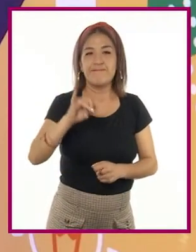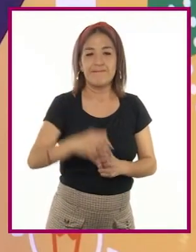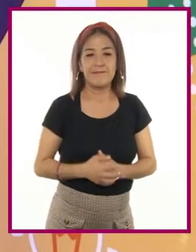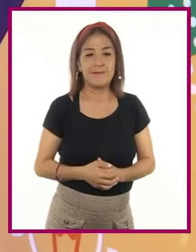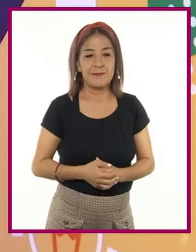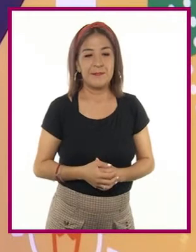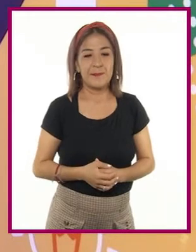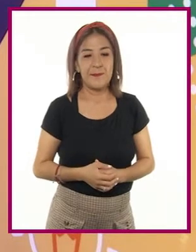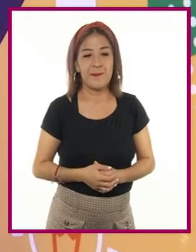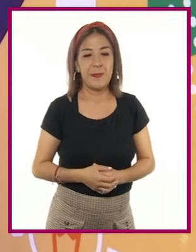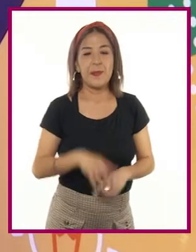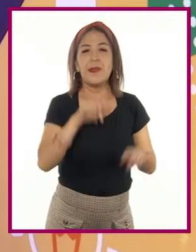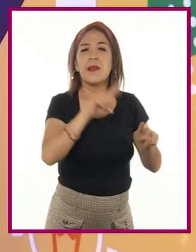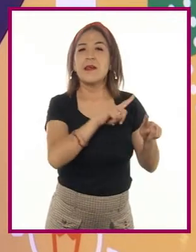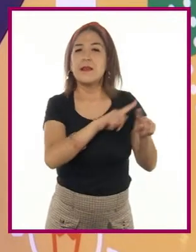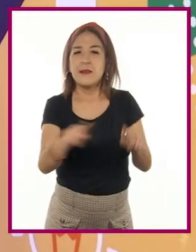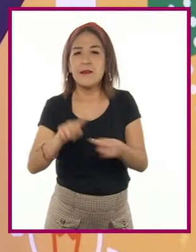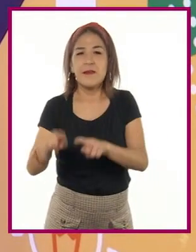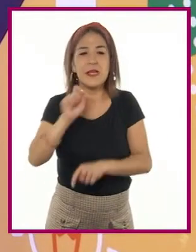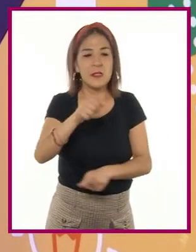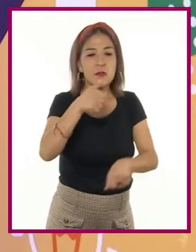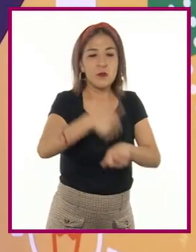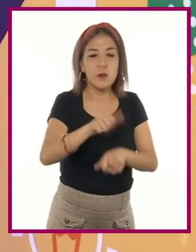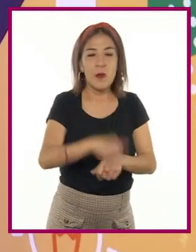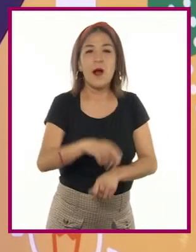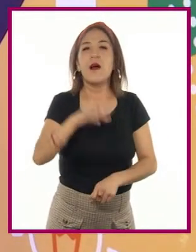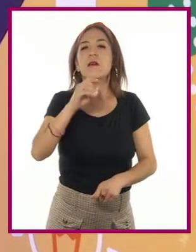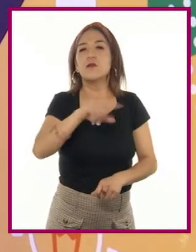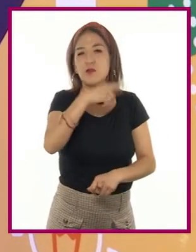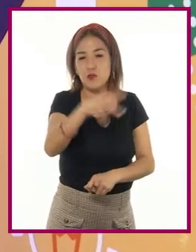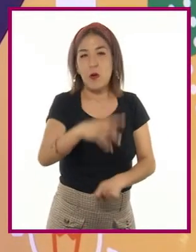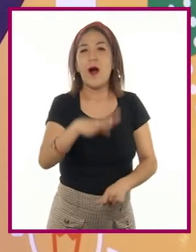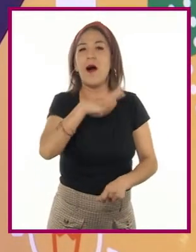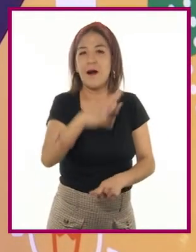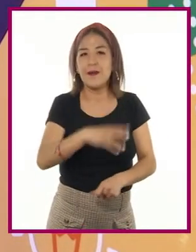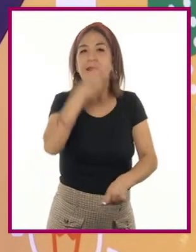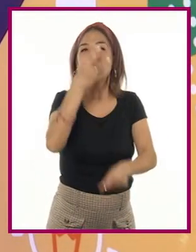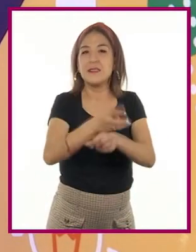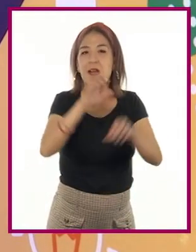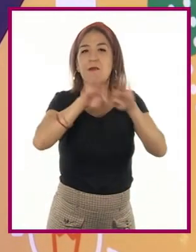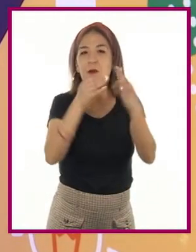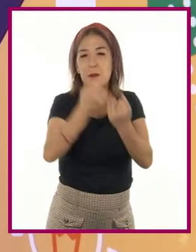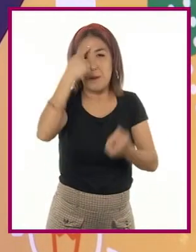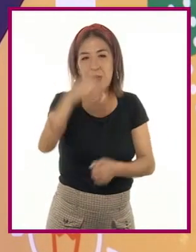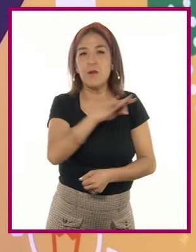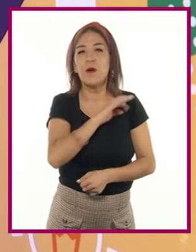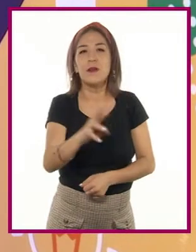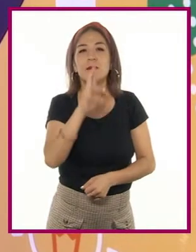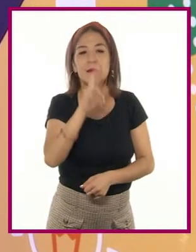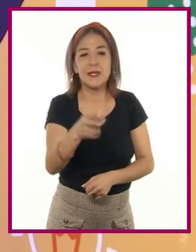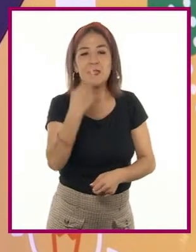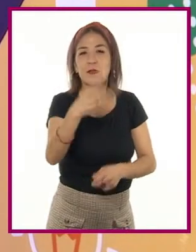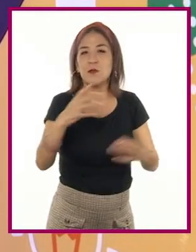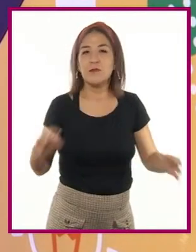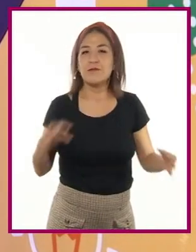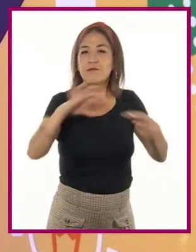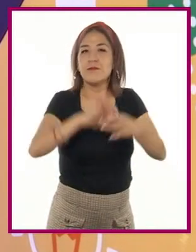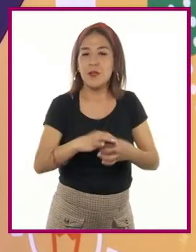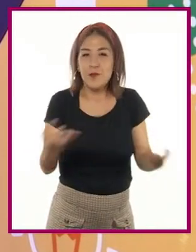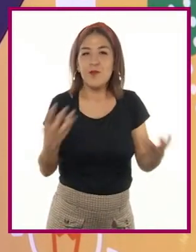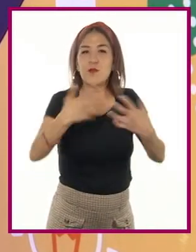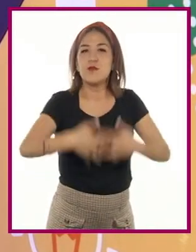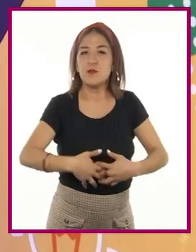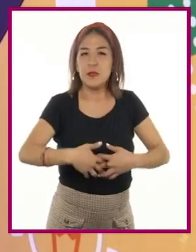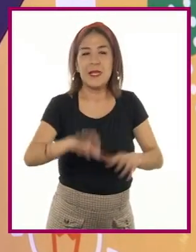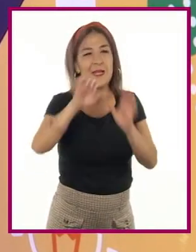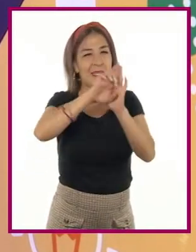una variable puede presentar una tercera forma de uso al formar parte de una relación funcional es decir